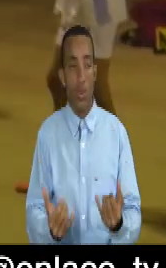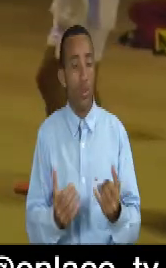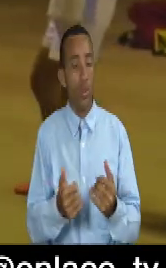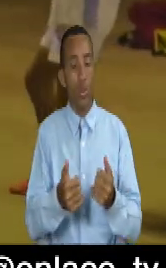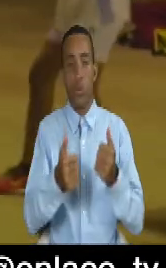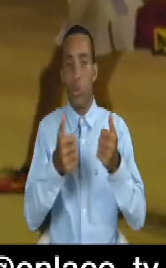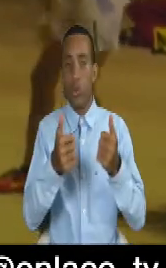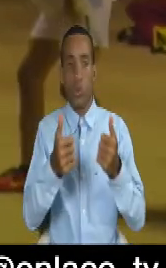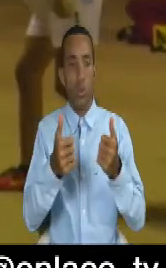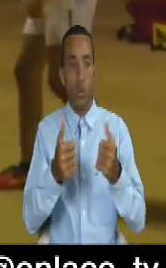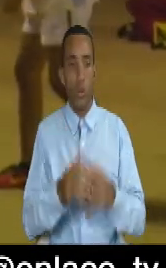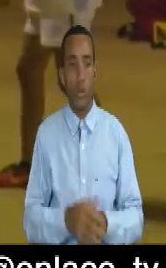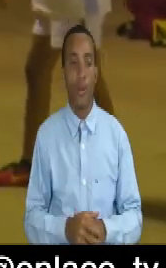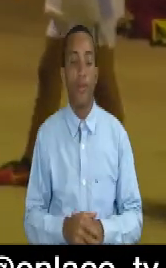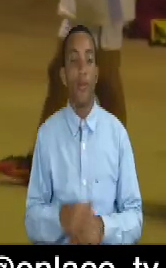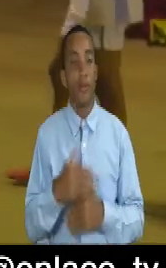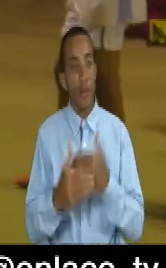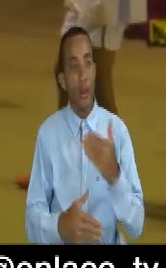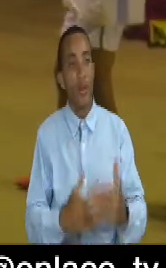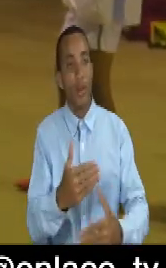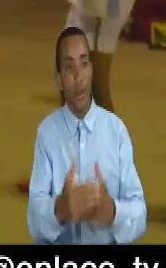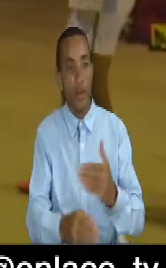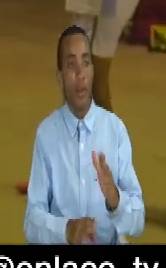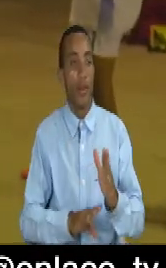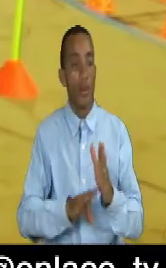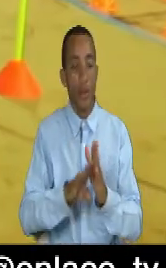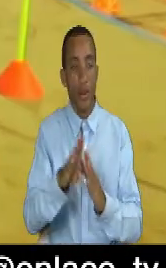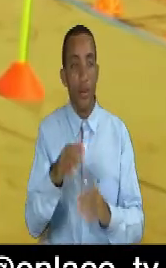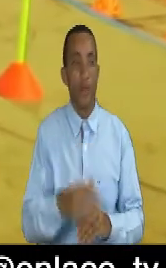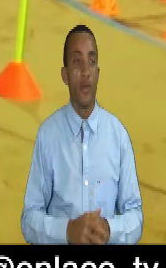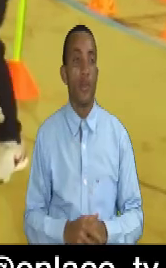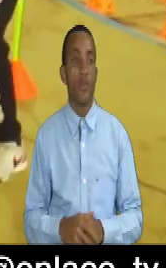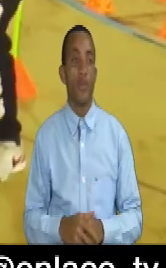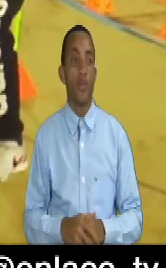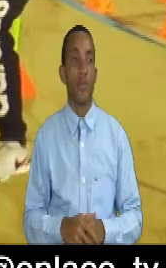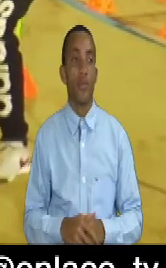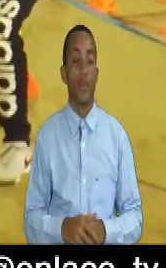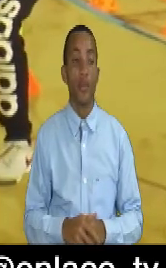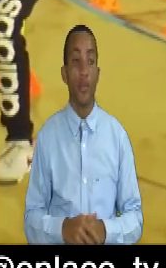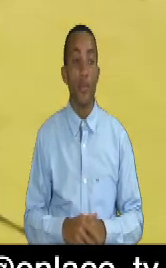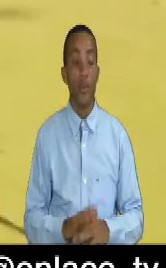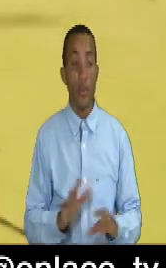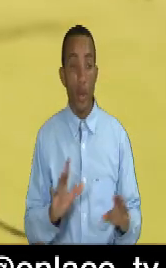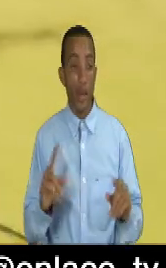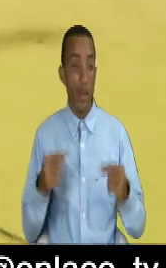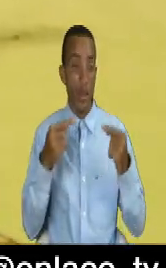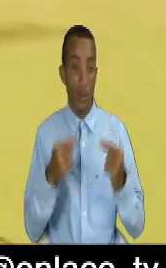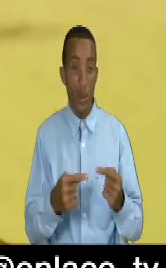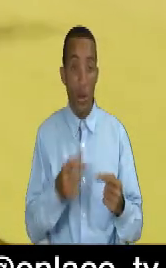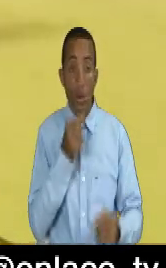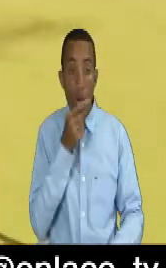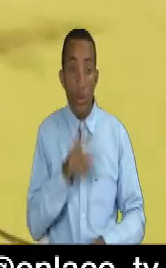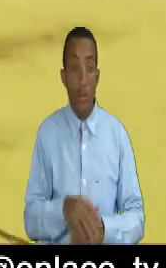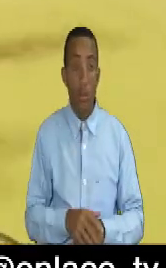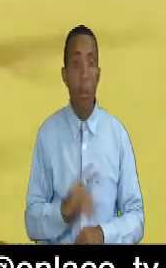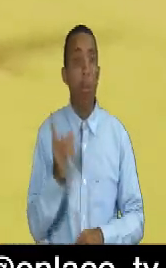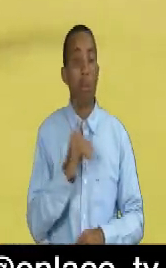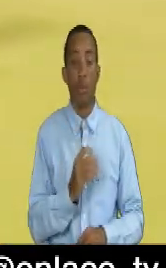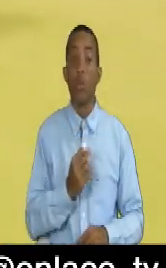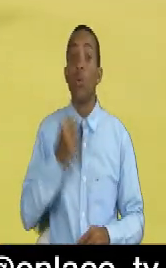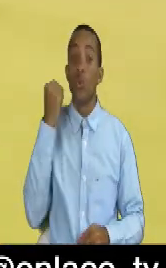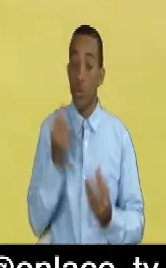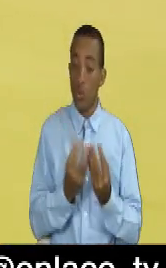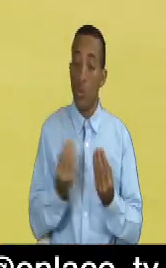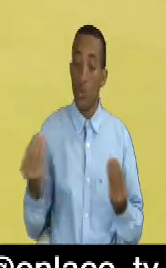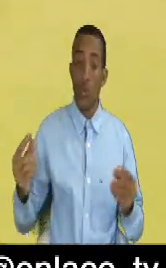funcionado y poquito a poco hemos avanzado y mejorado en equipo. Aseguran que no ha sido una competencia fácil porque se enfrentan a equipos muy fuertes. Hemos